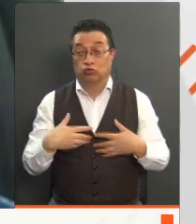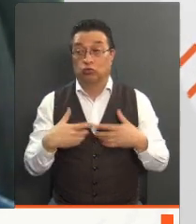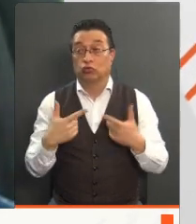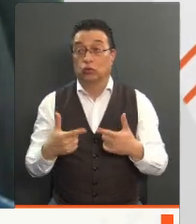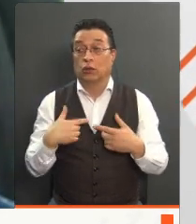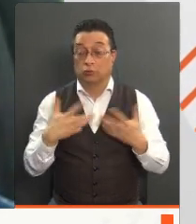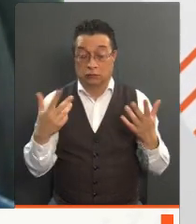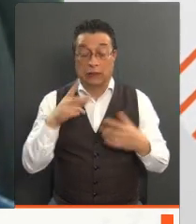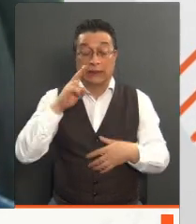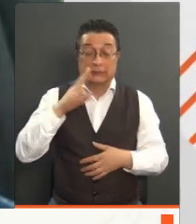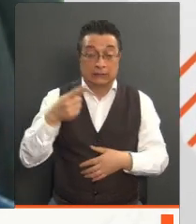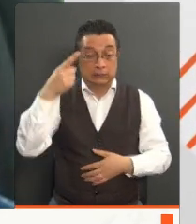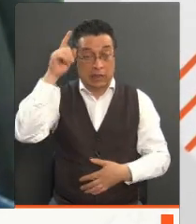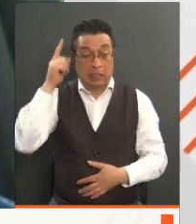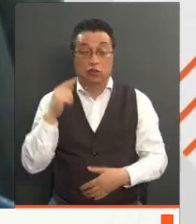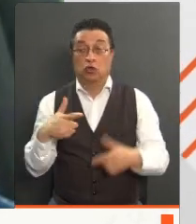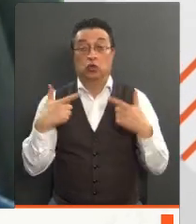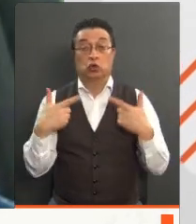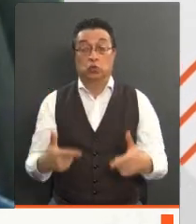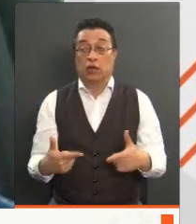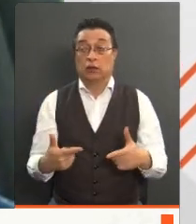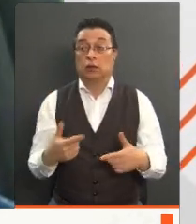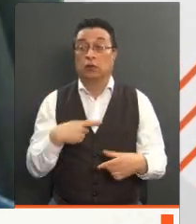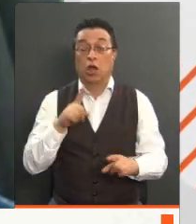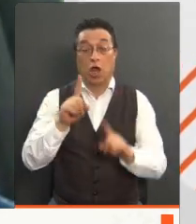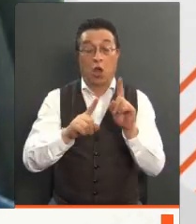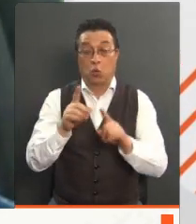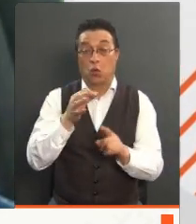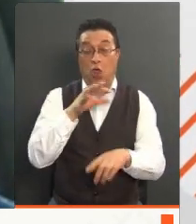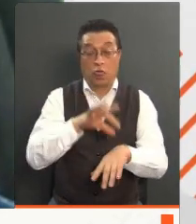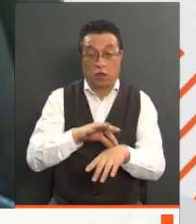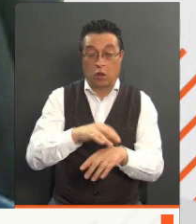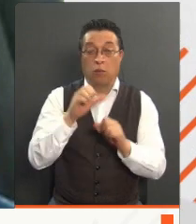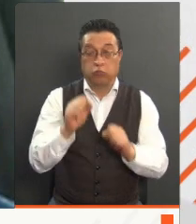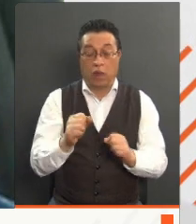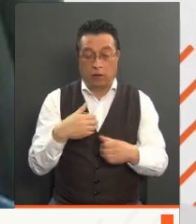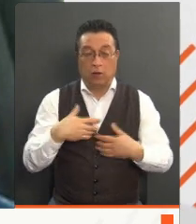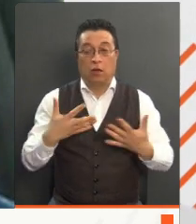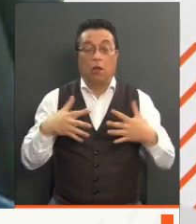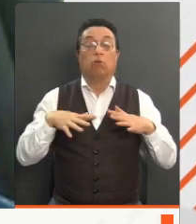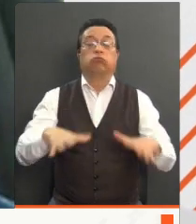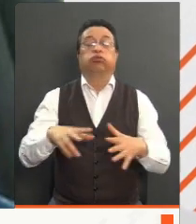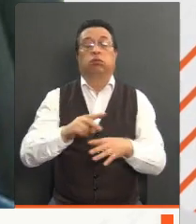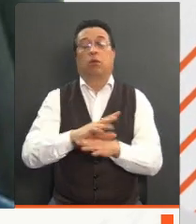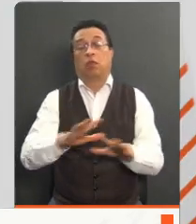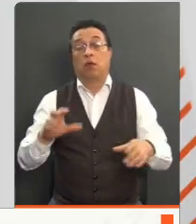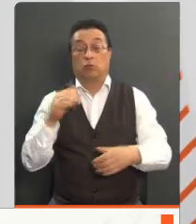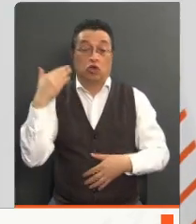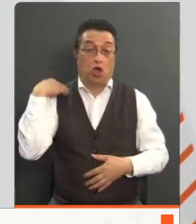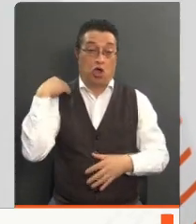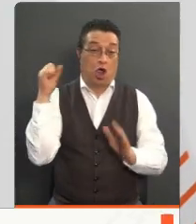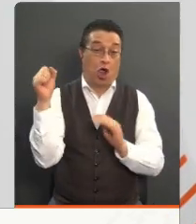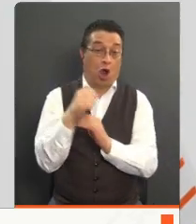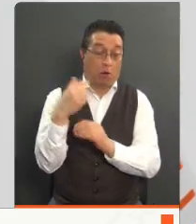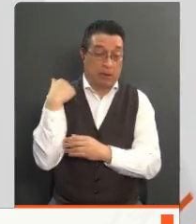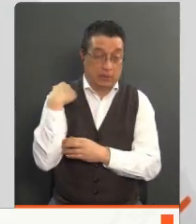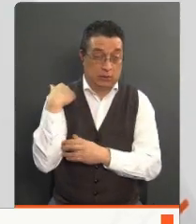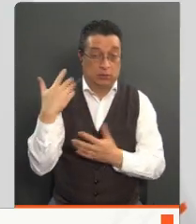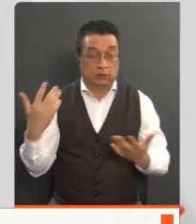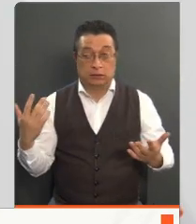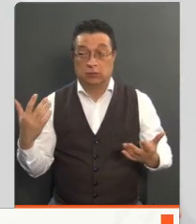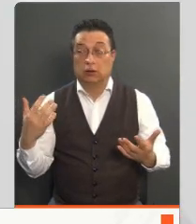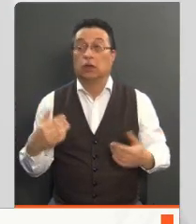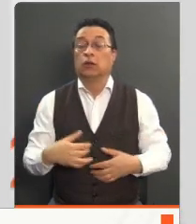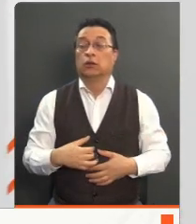salir ileso de ahí, porque como me decían algunos doctores, podría haber quedado parapléjico con el golpe en la columna. Accidentes que